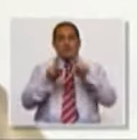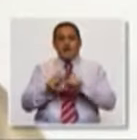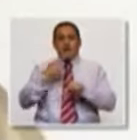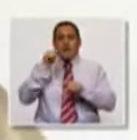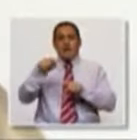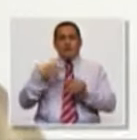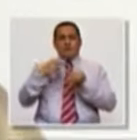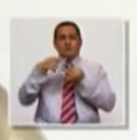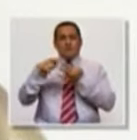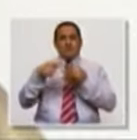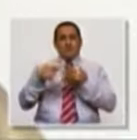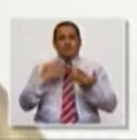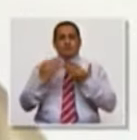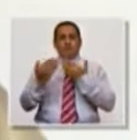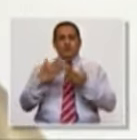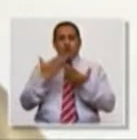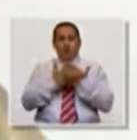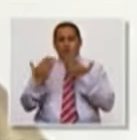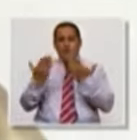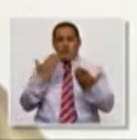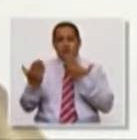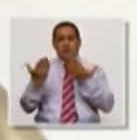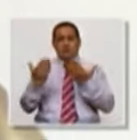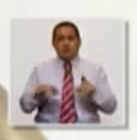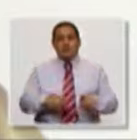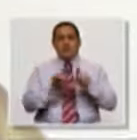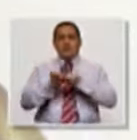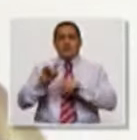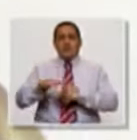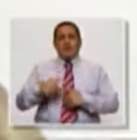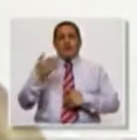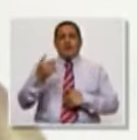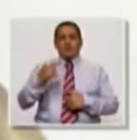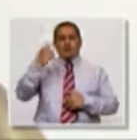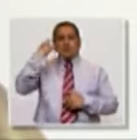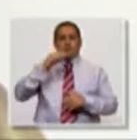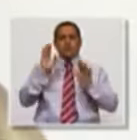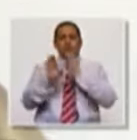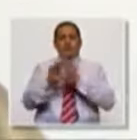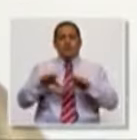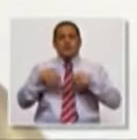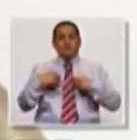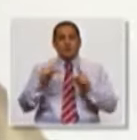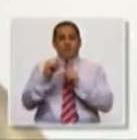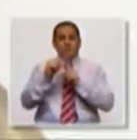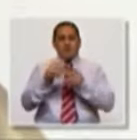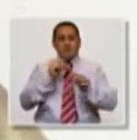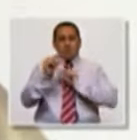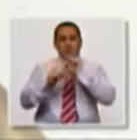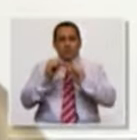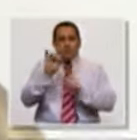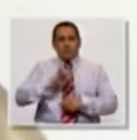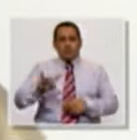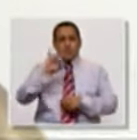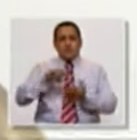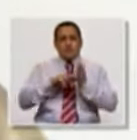el sistema comparado también hay esta terminología que se va poniendo en uso, que